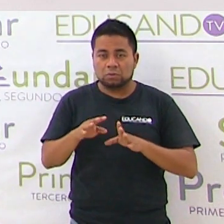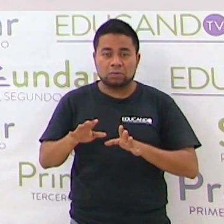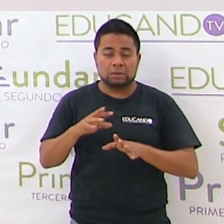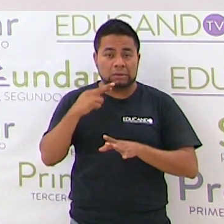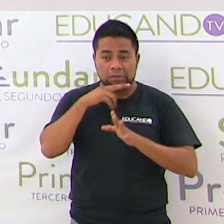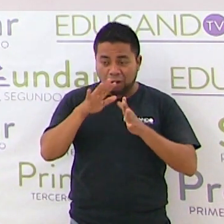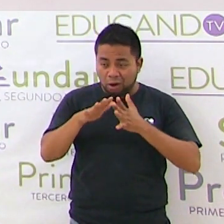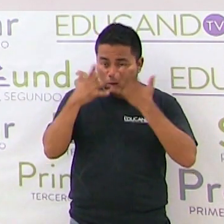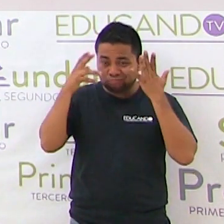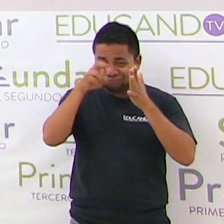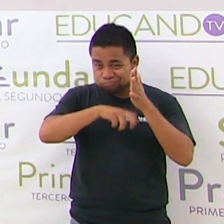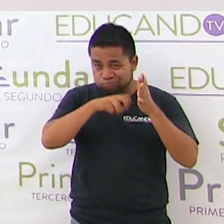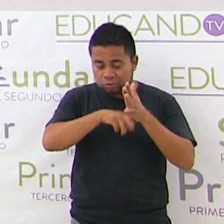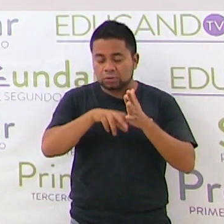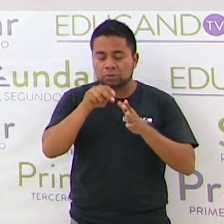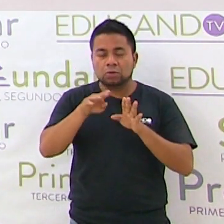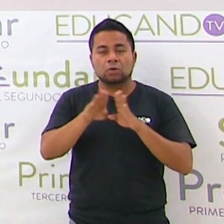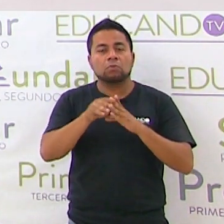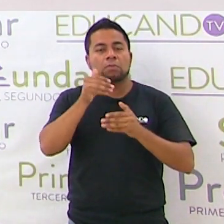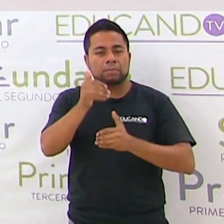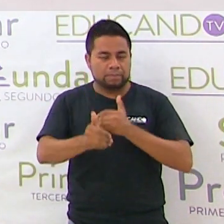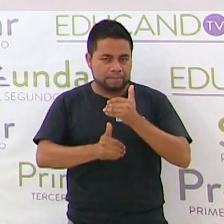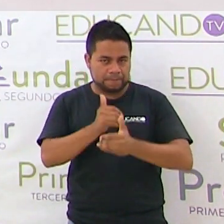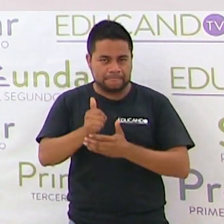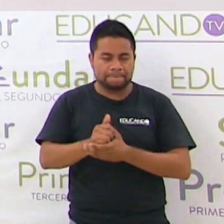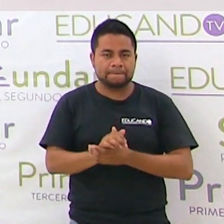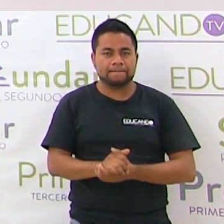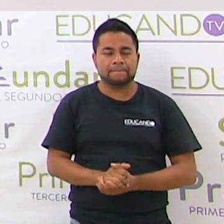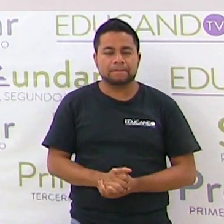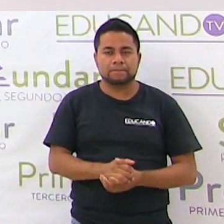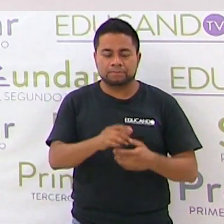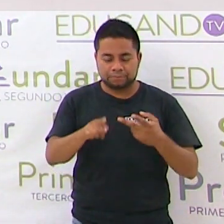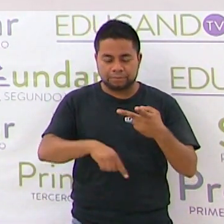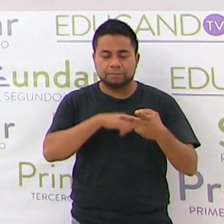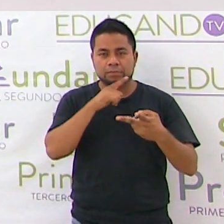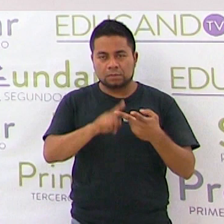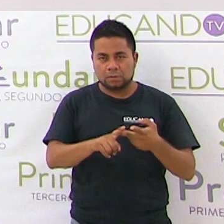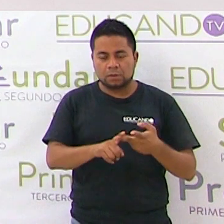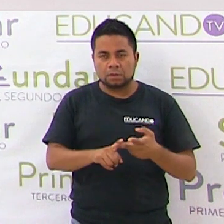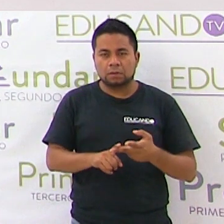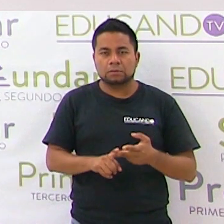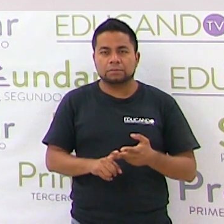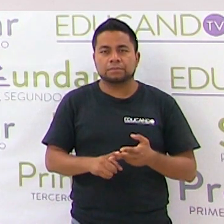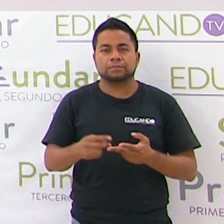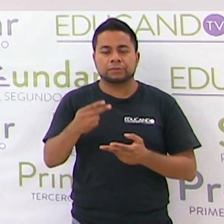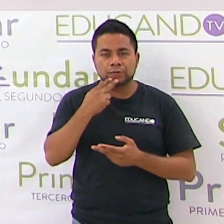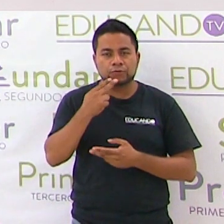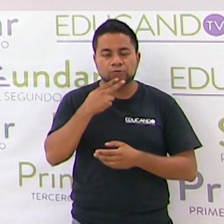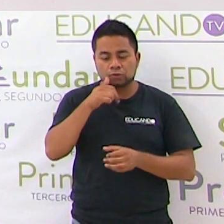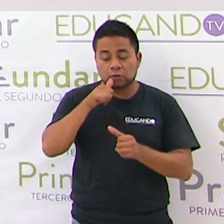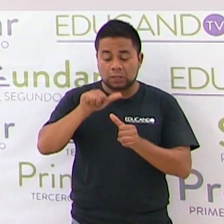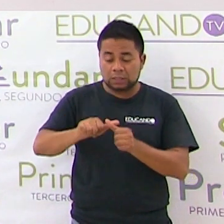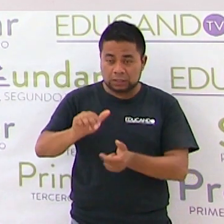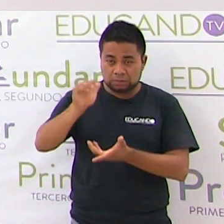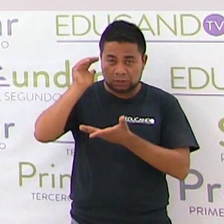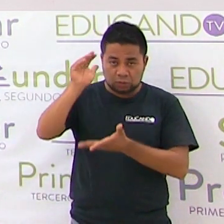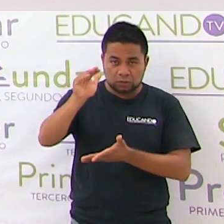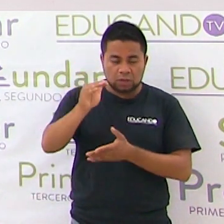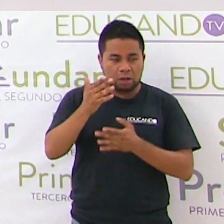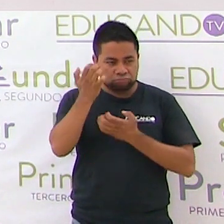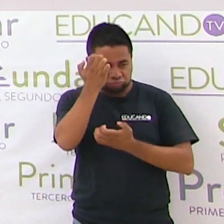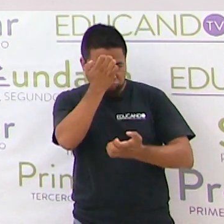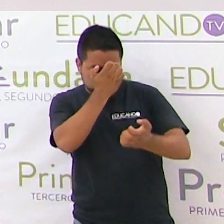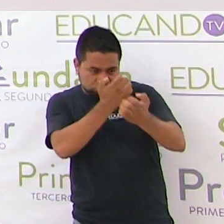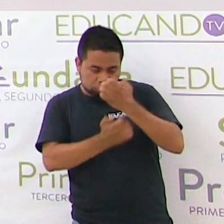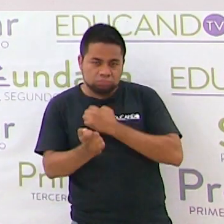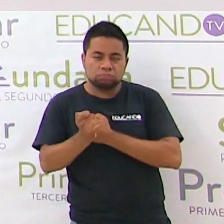corregir. No, vamos paso a paso. Segundo, revisar el uso de las mayúsculas.